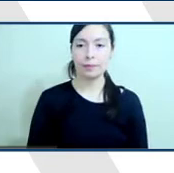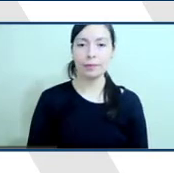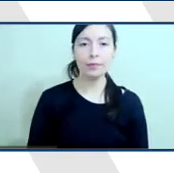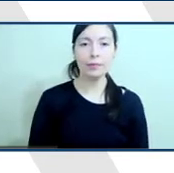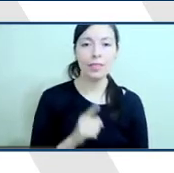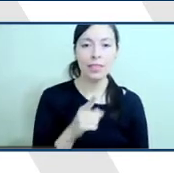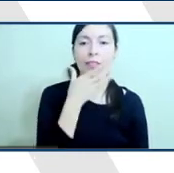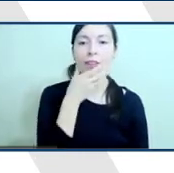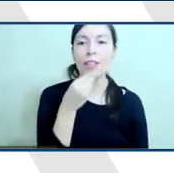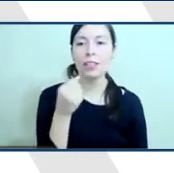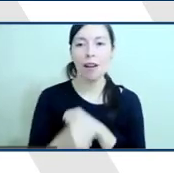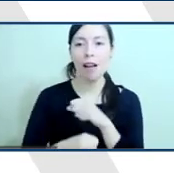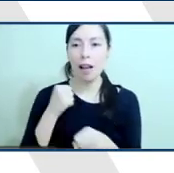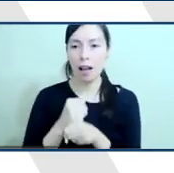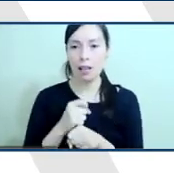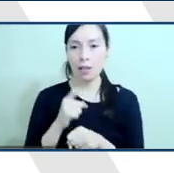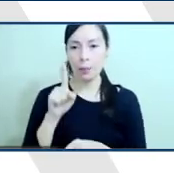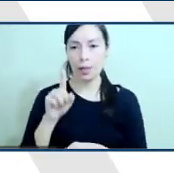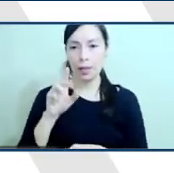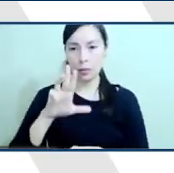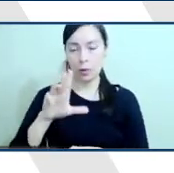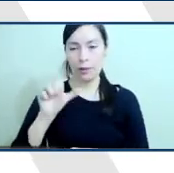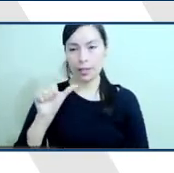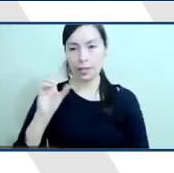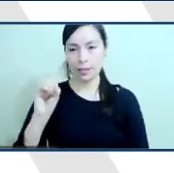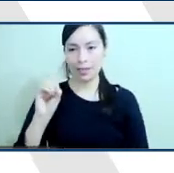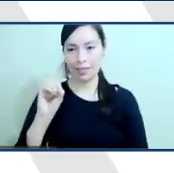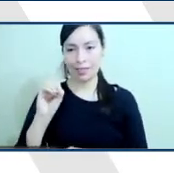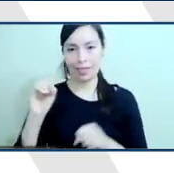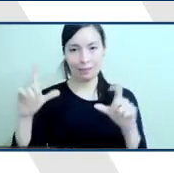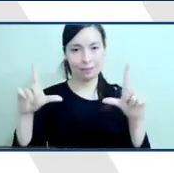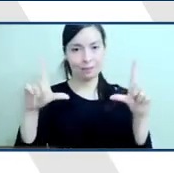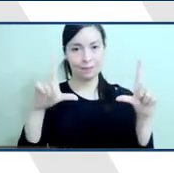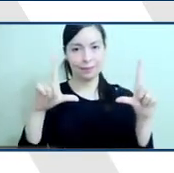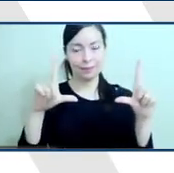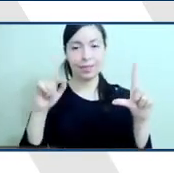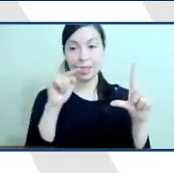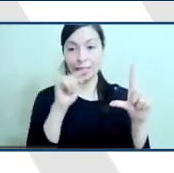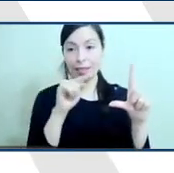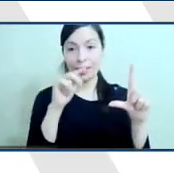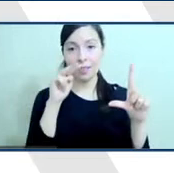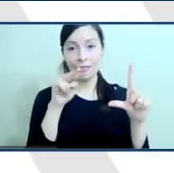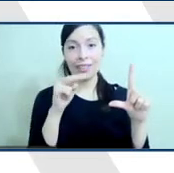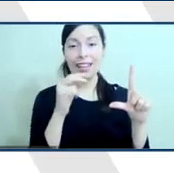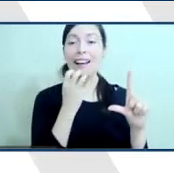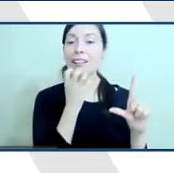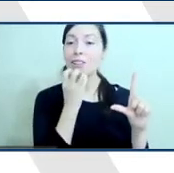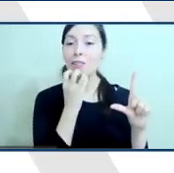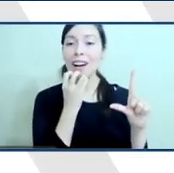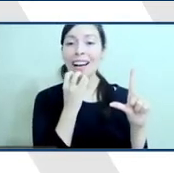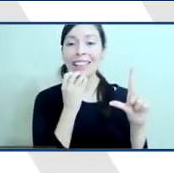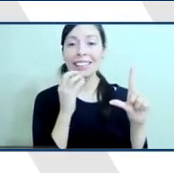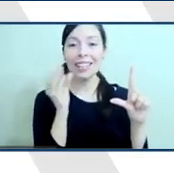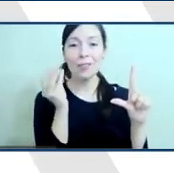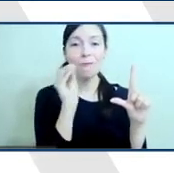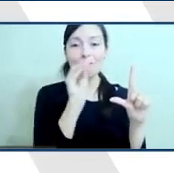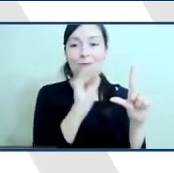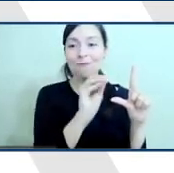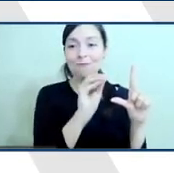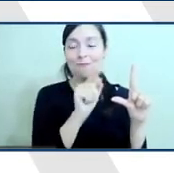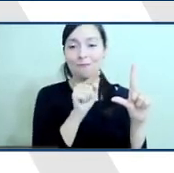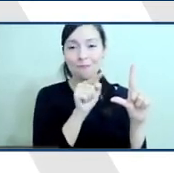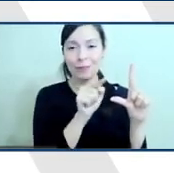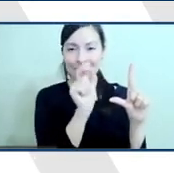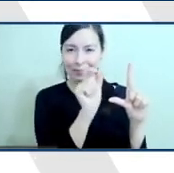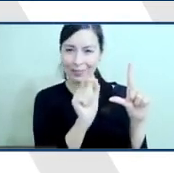1960, y como pueden ustedes ver, ya está consolidada la imagen de Antofagasta a través de esta estación de Salar del